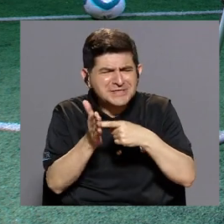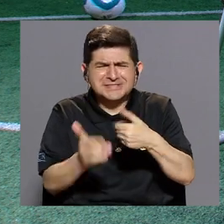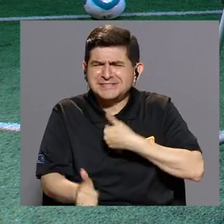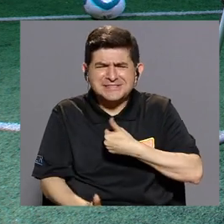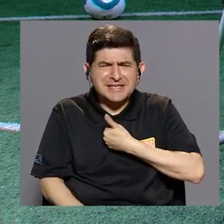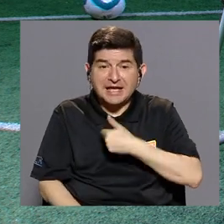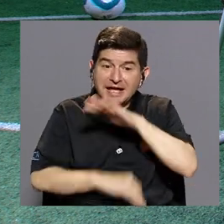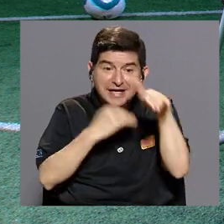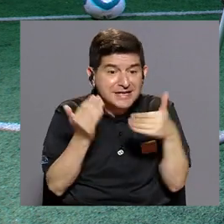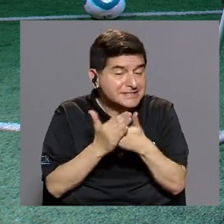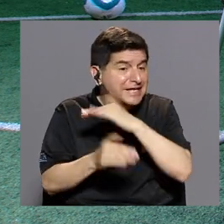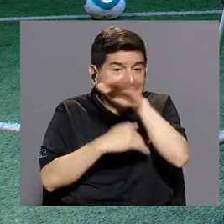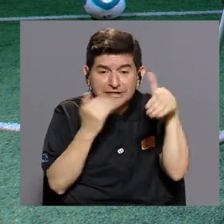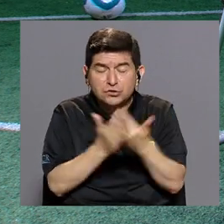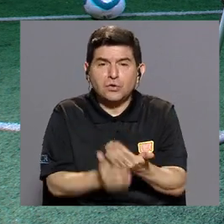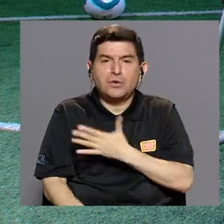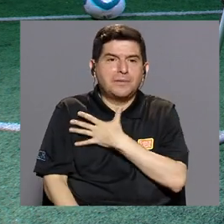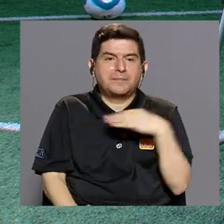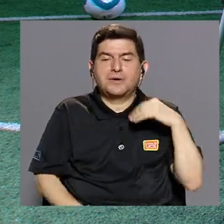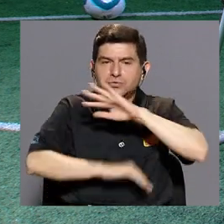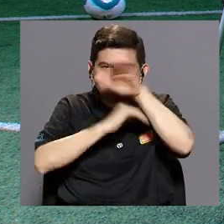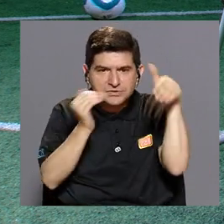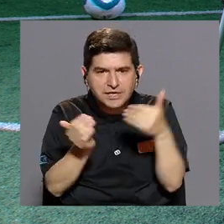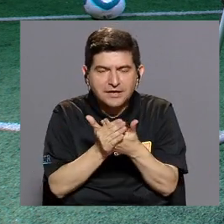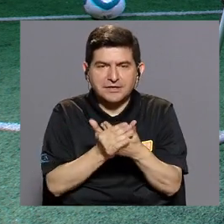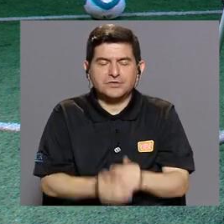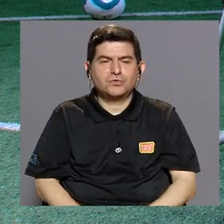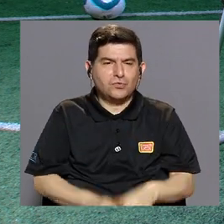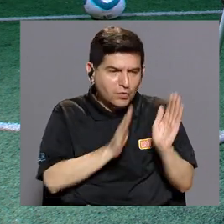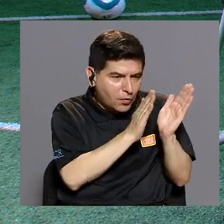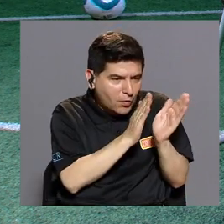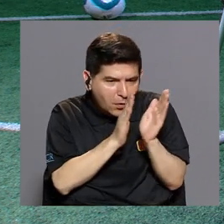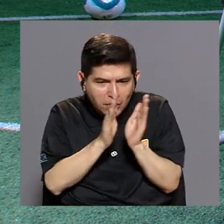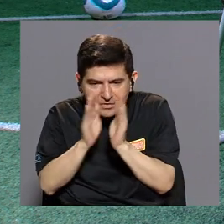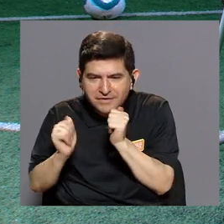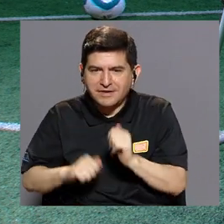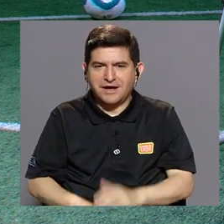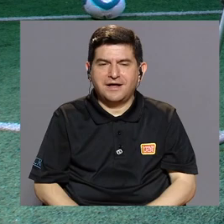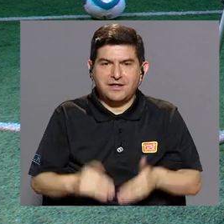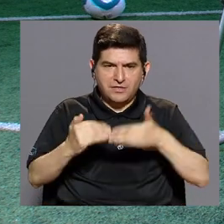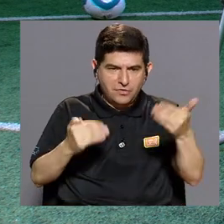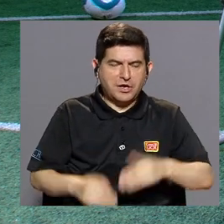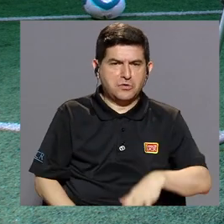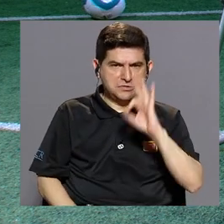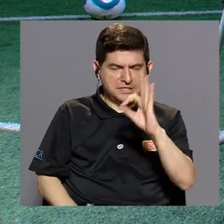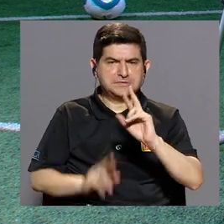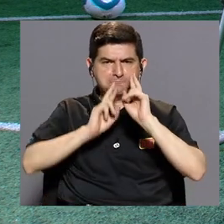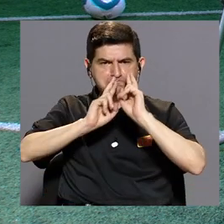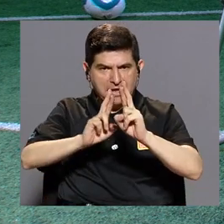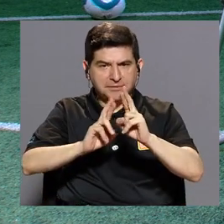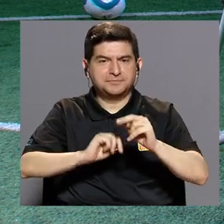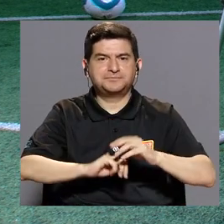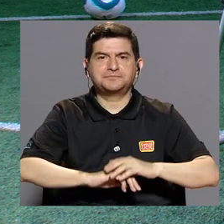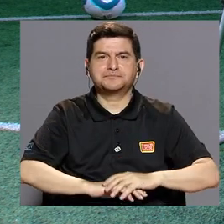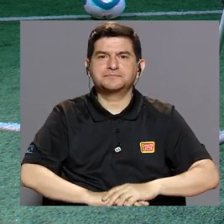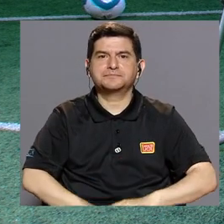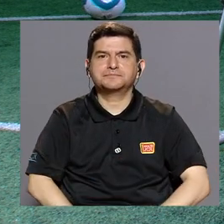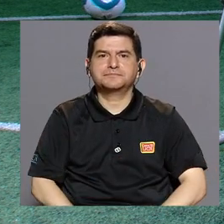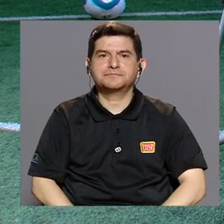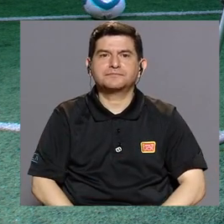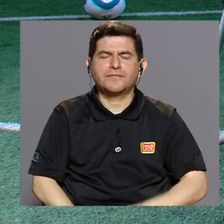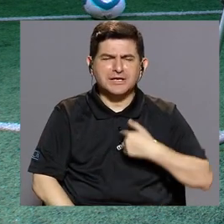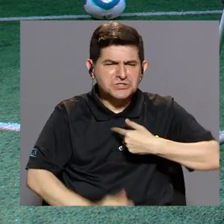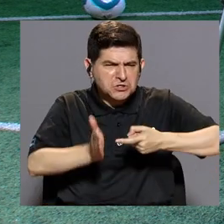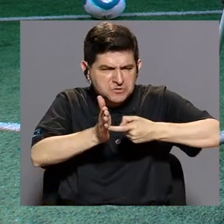tanto, Amelia, porque es en todo. Me gusta que todo, me gusta el orden, me gusta que las cosas salgan bien,